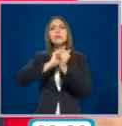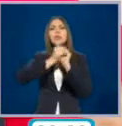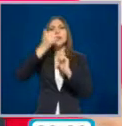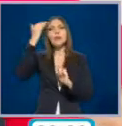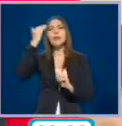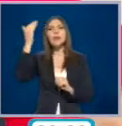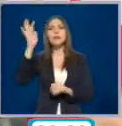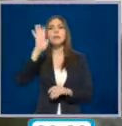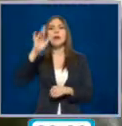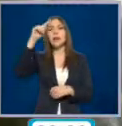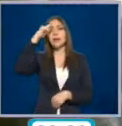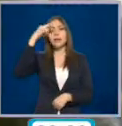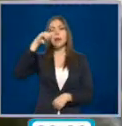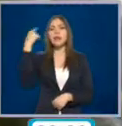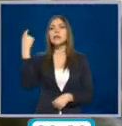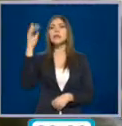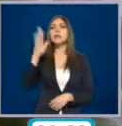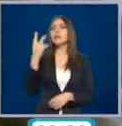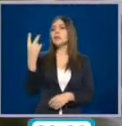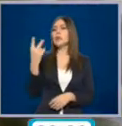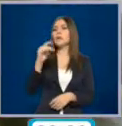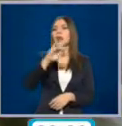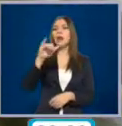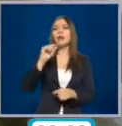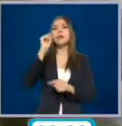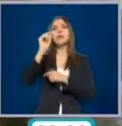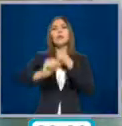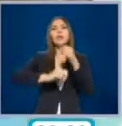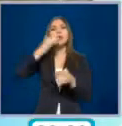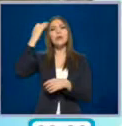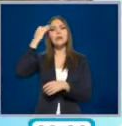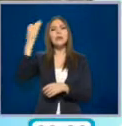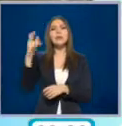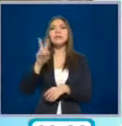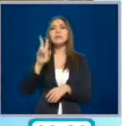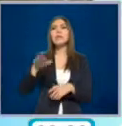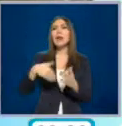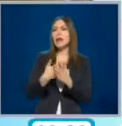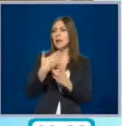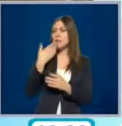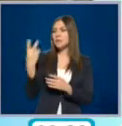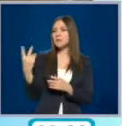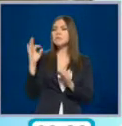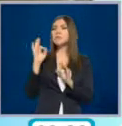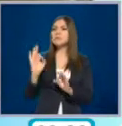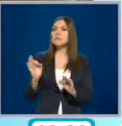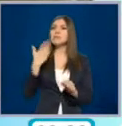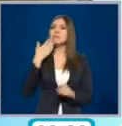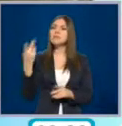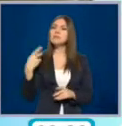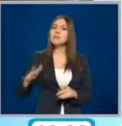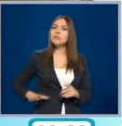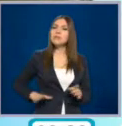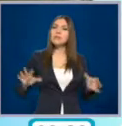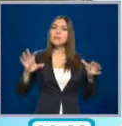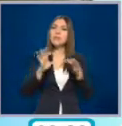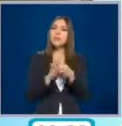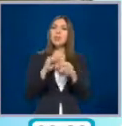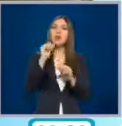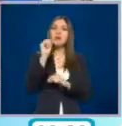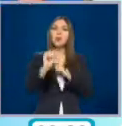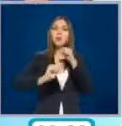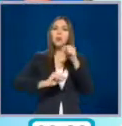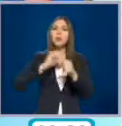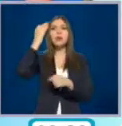muy fácil que como parejas va pasando el tiempo y tú crees que eres empático y como bien dices, se va como acabando